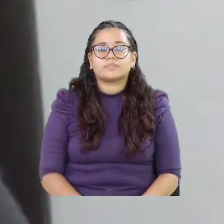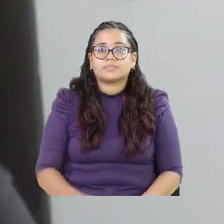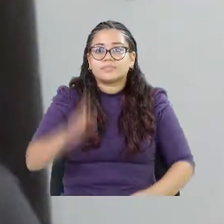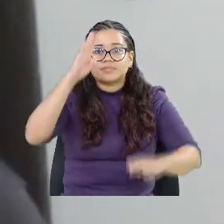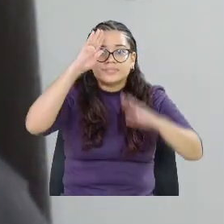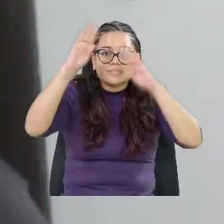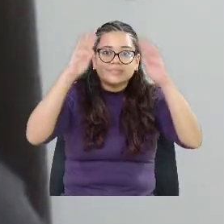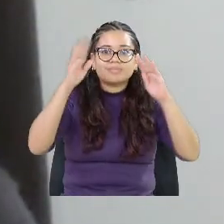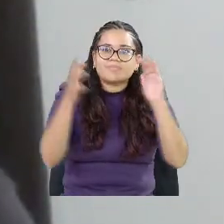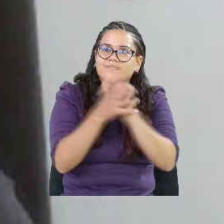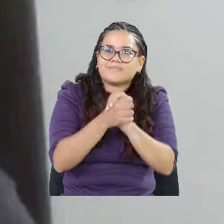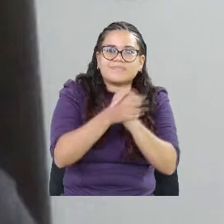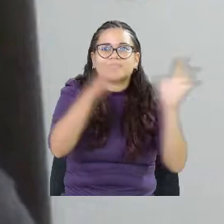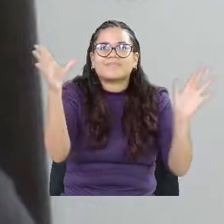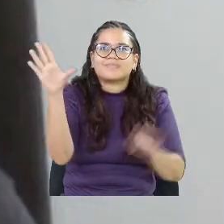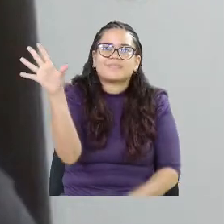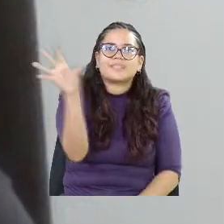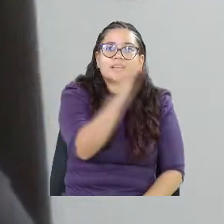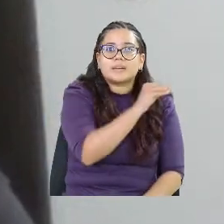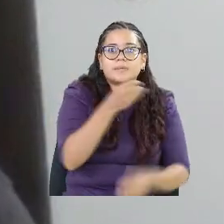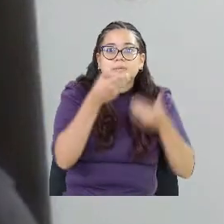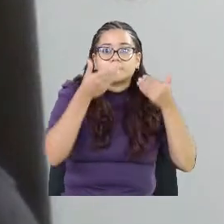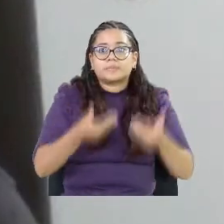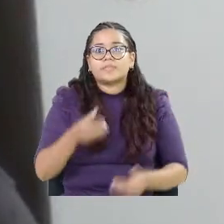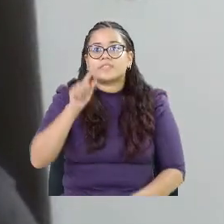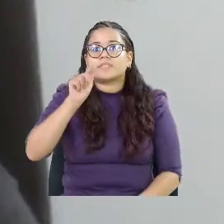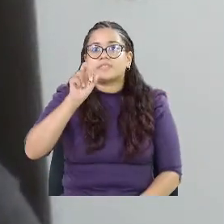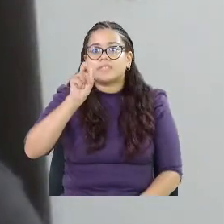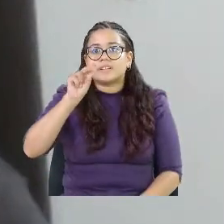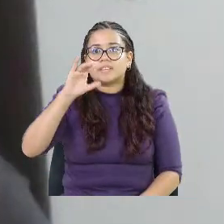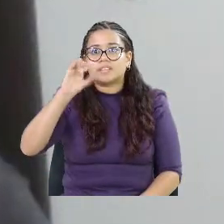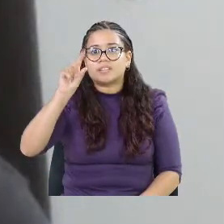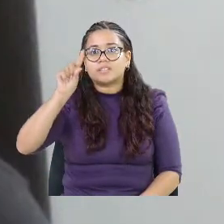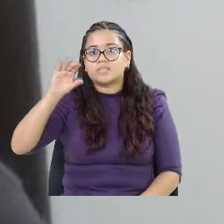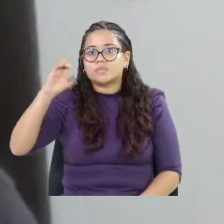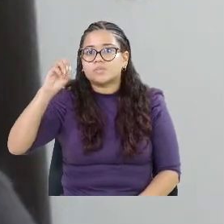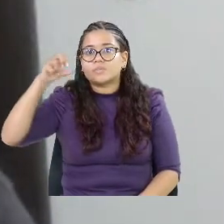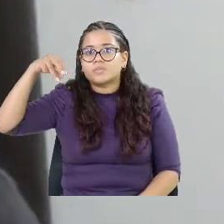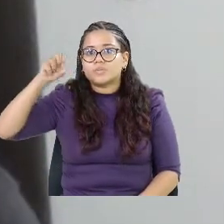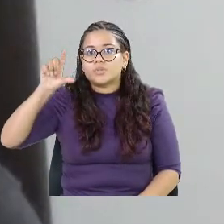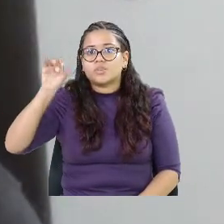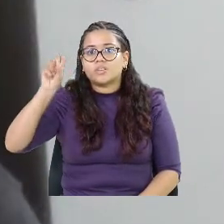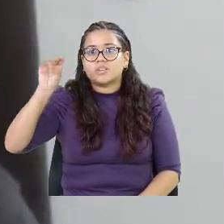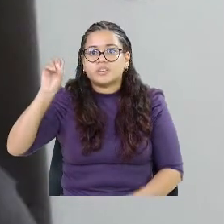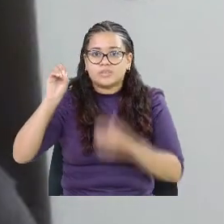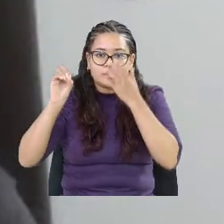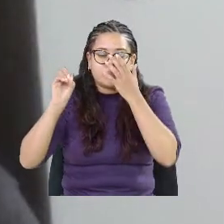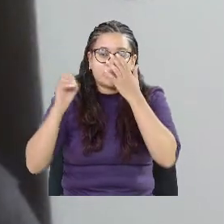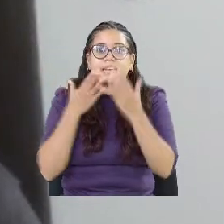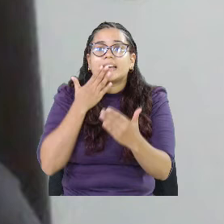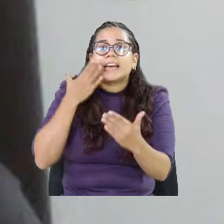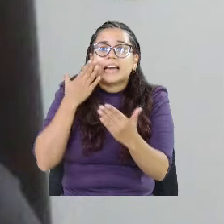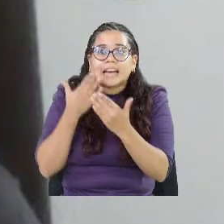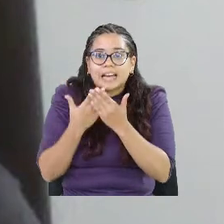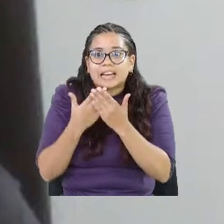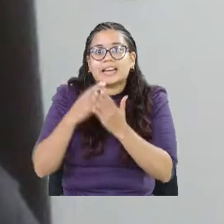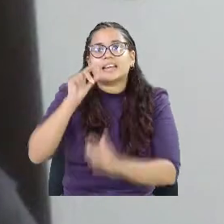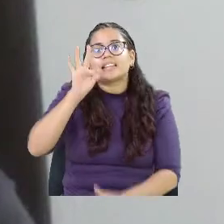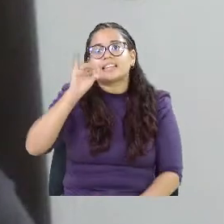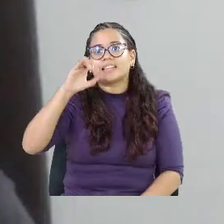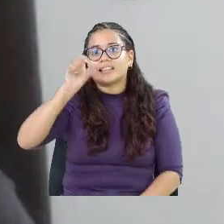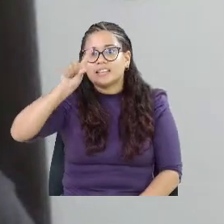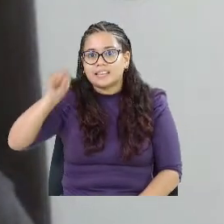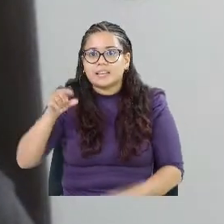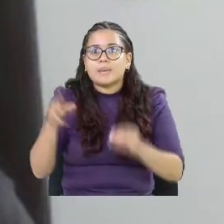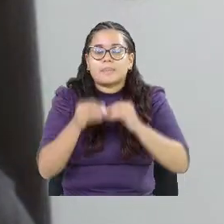Hola, un gran saludo para todos. Mi nombre es Francisco Molina y antes de empezar quiero dar unas gracias a DATIC o el Departamento